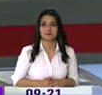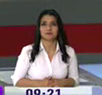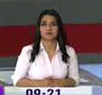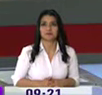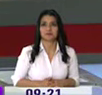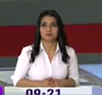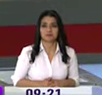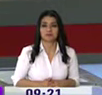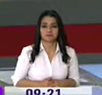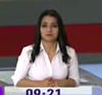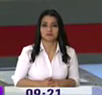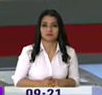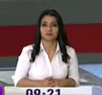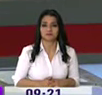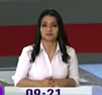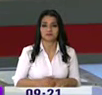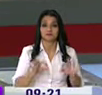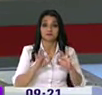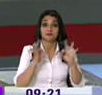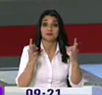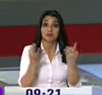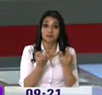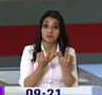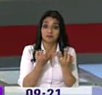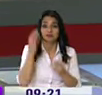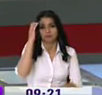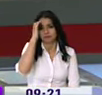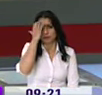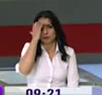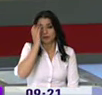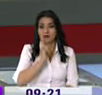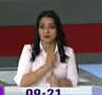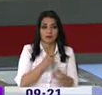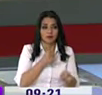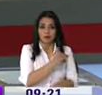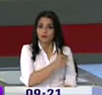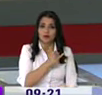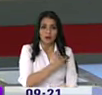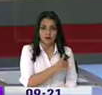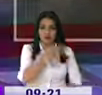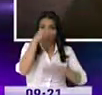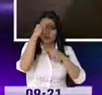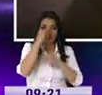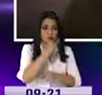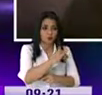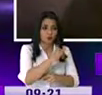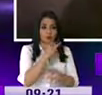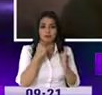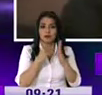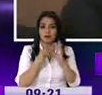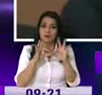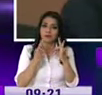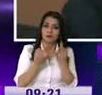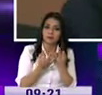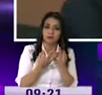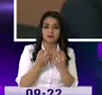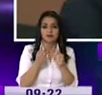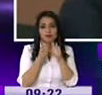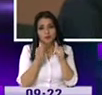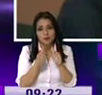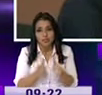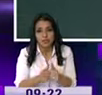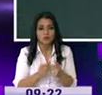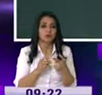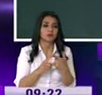La preocupación de ustedes es nuestra preocupación. más aún cuando se trata de seres queridos, del